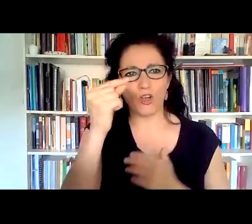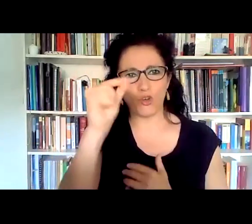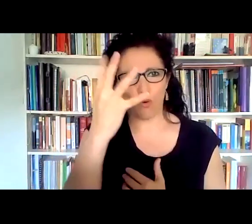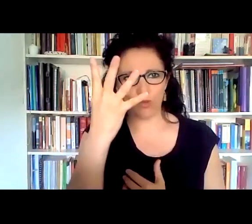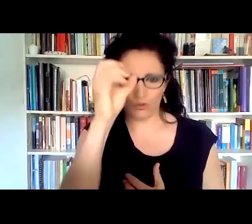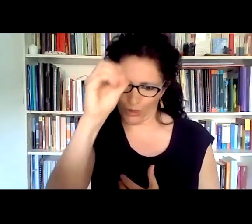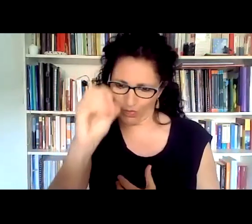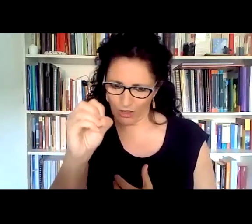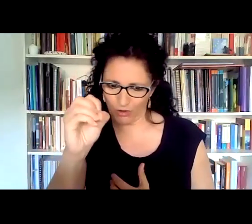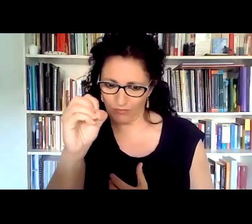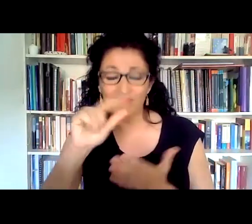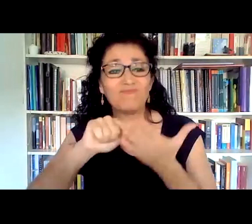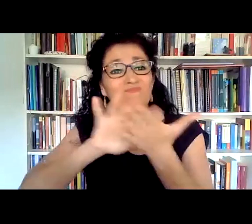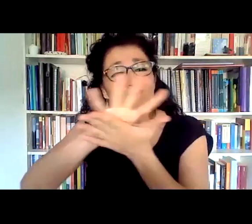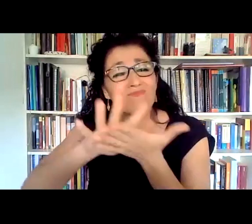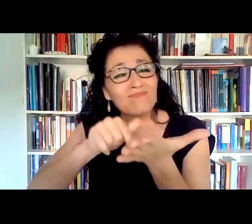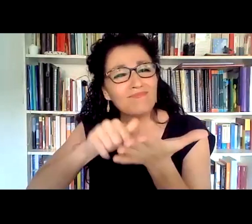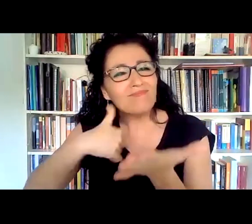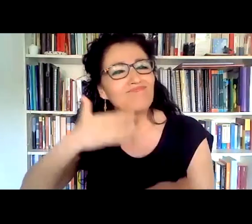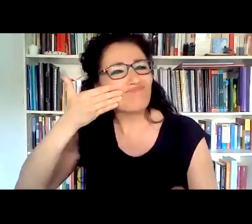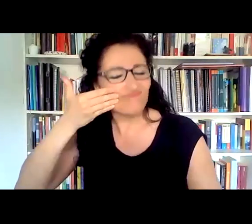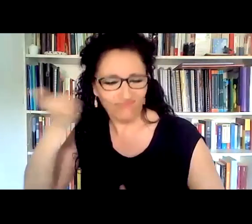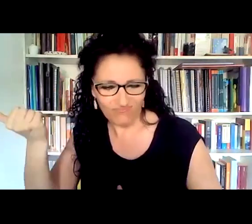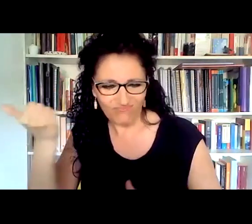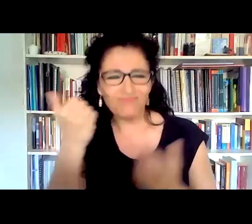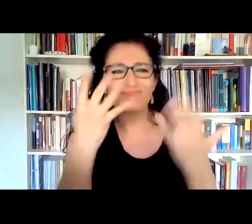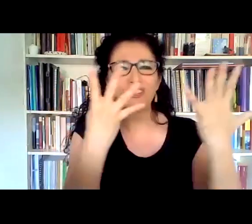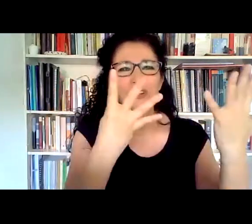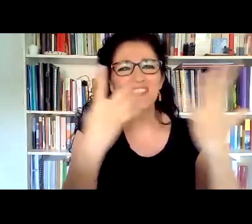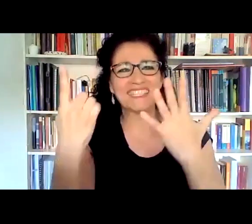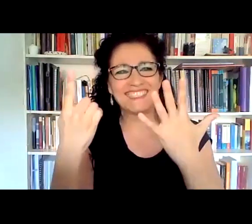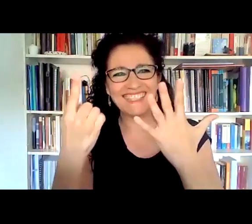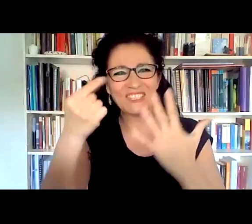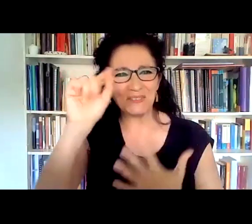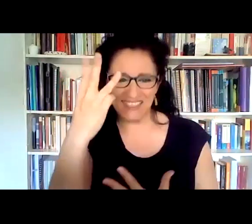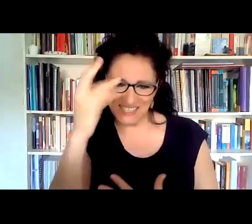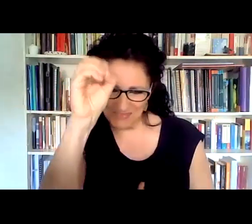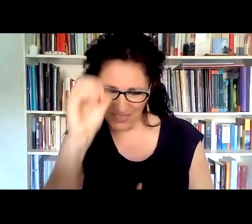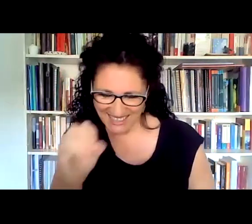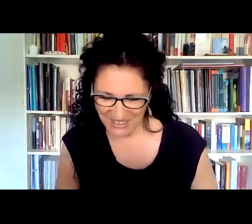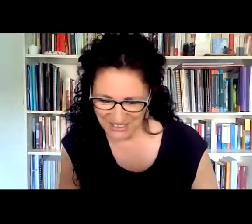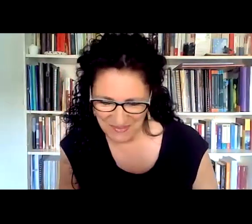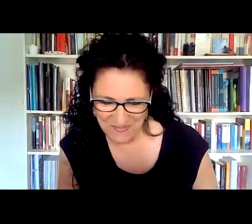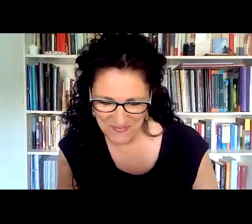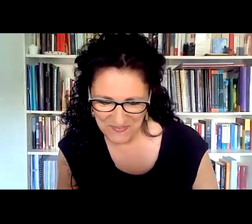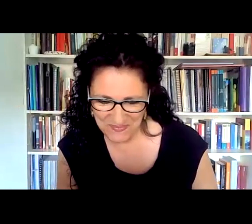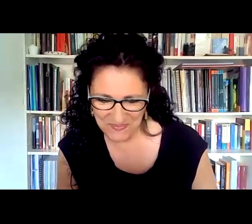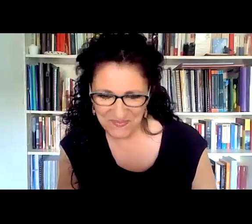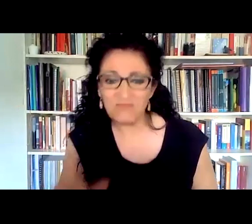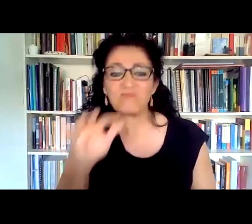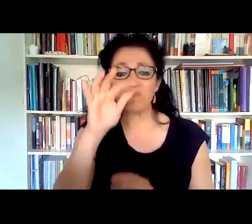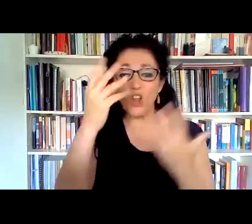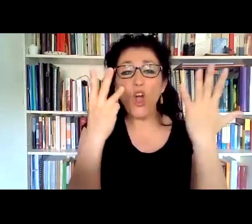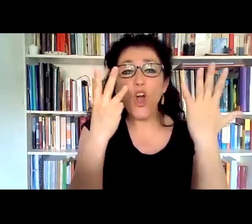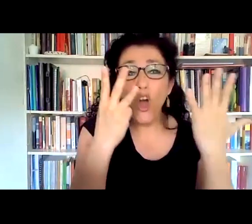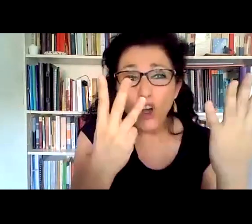se sienten orgullosos, el 90,4% de ser personas sordas y sordociegas se sienten orgullosos de su lengua,